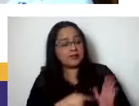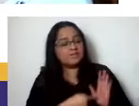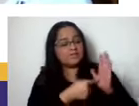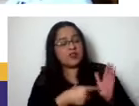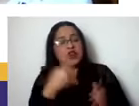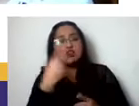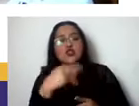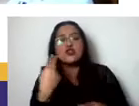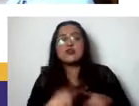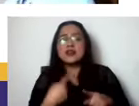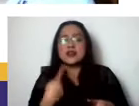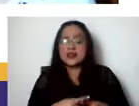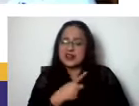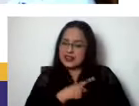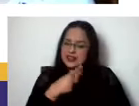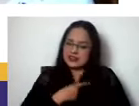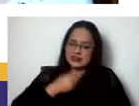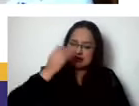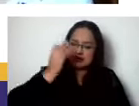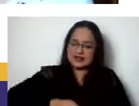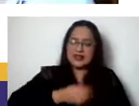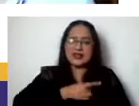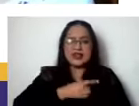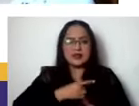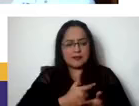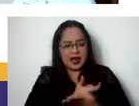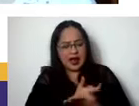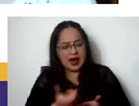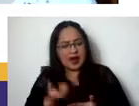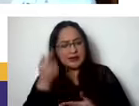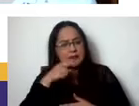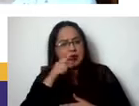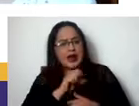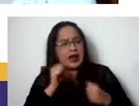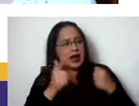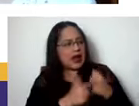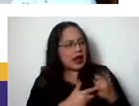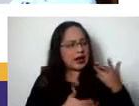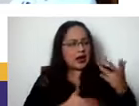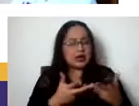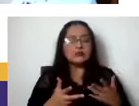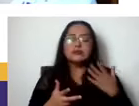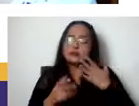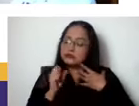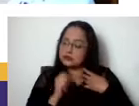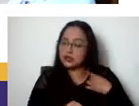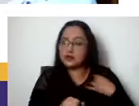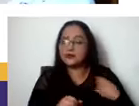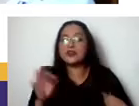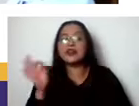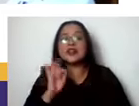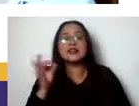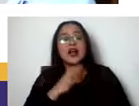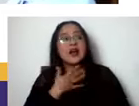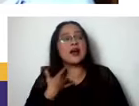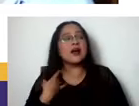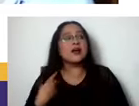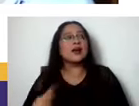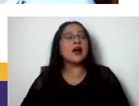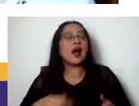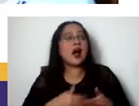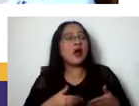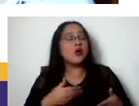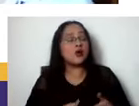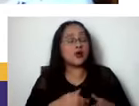sean reconocidos, sean remunerados, y nada de que todo sacrificio luego va a valer la pena para